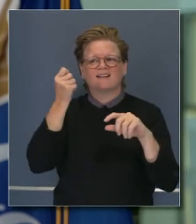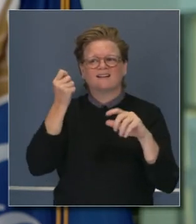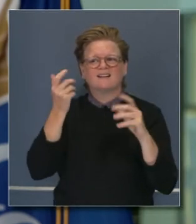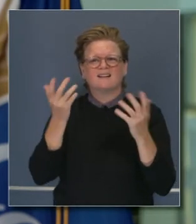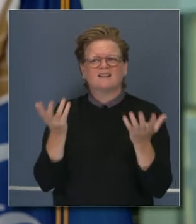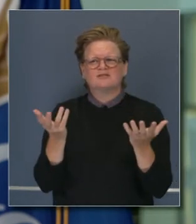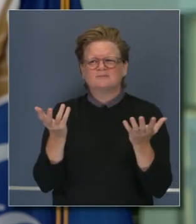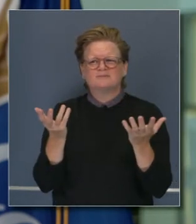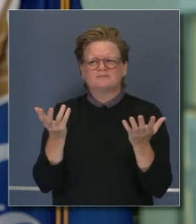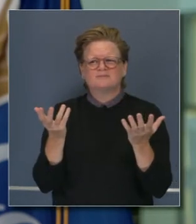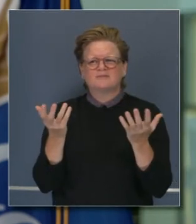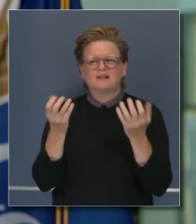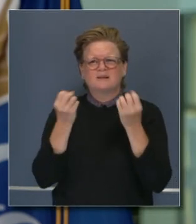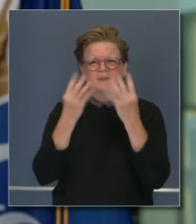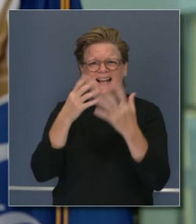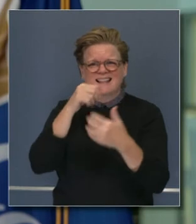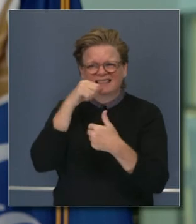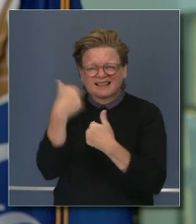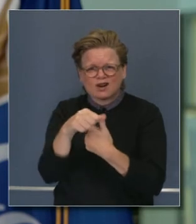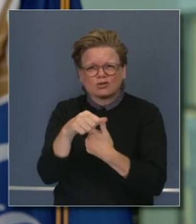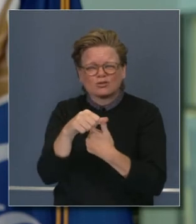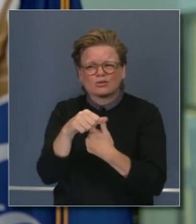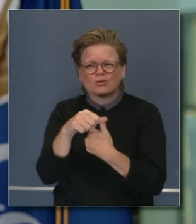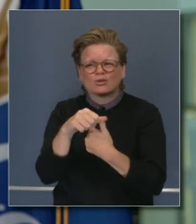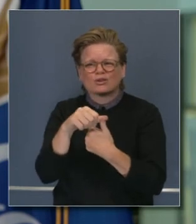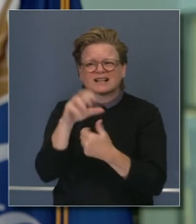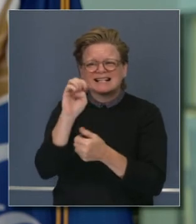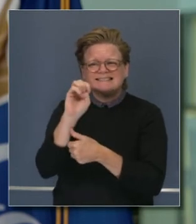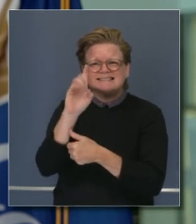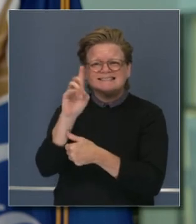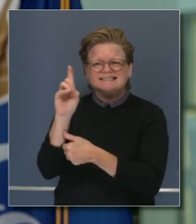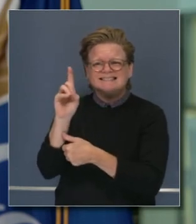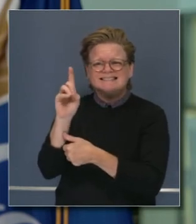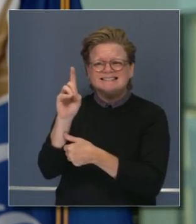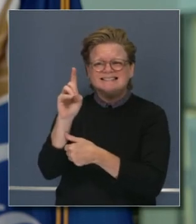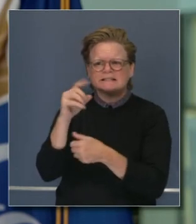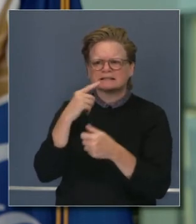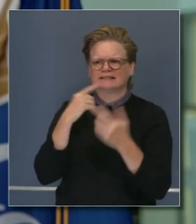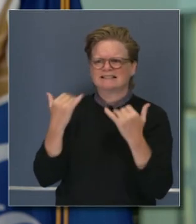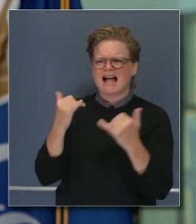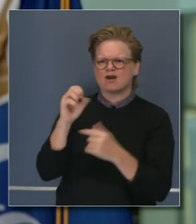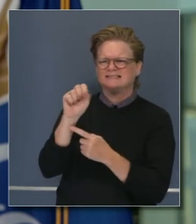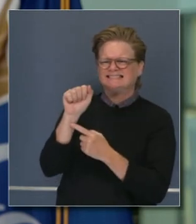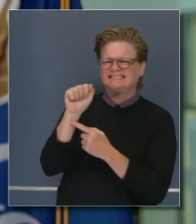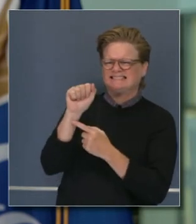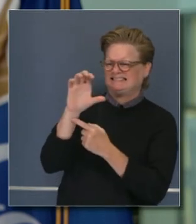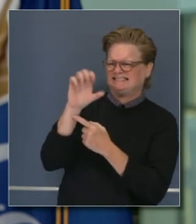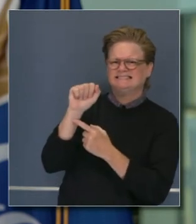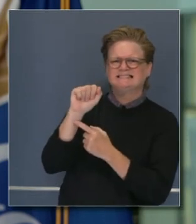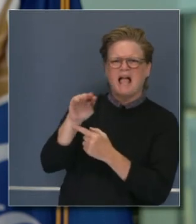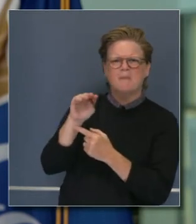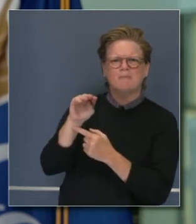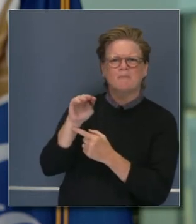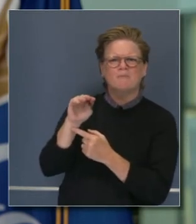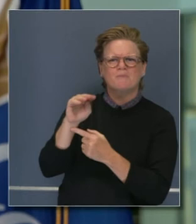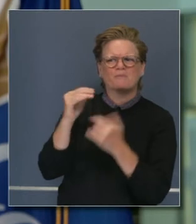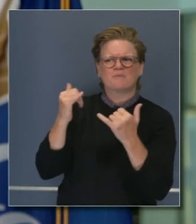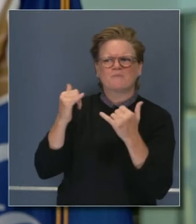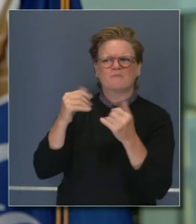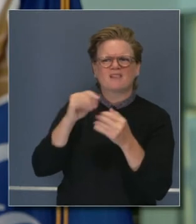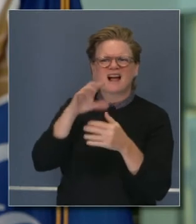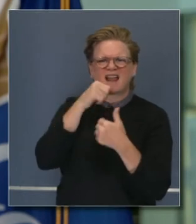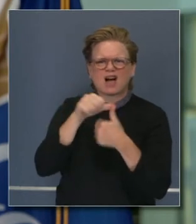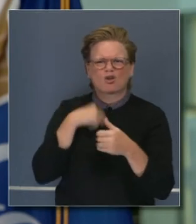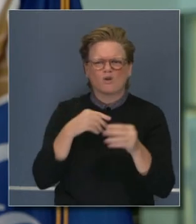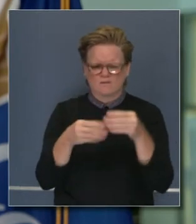que están llegando a las mismas direcciones. Tal parece que el EDD ha dicho que es una investigación.